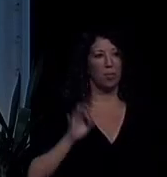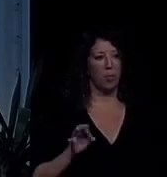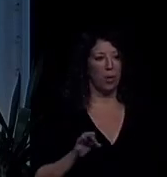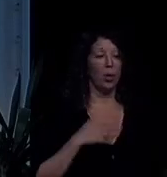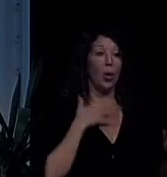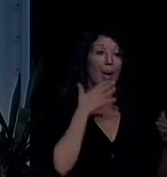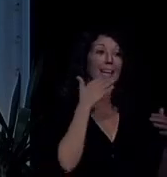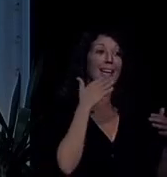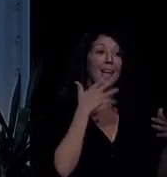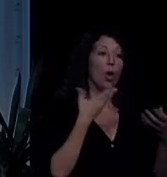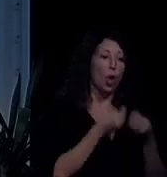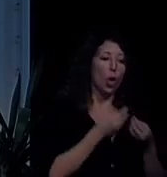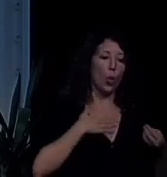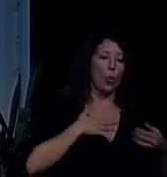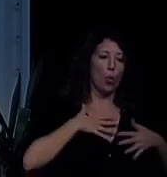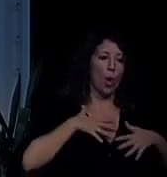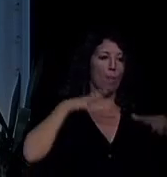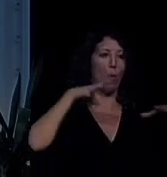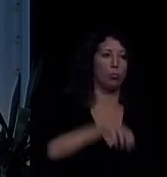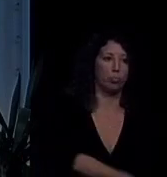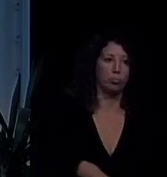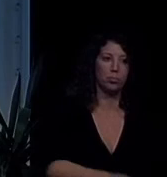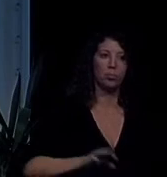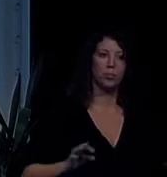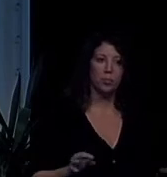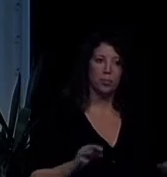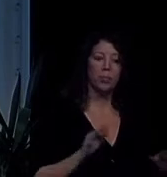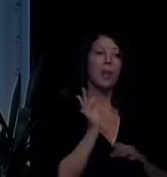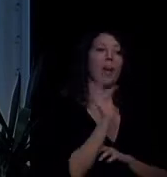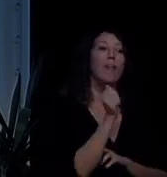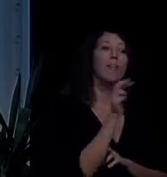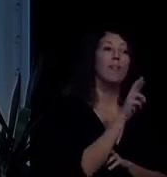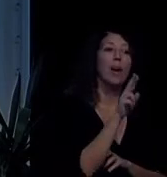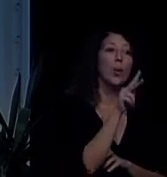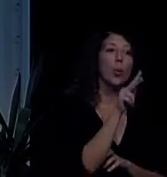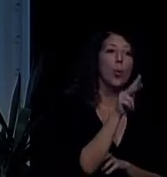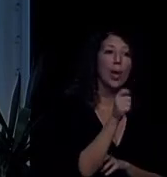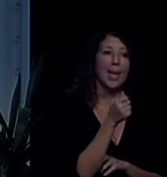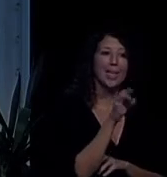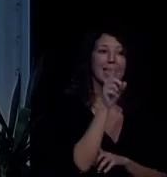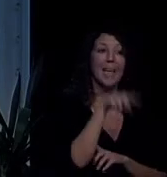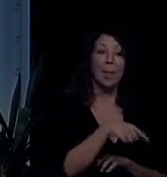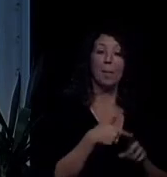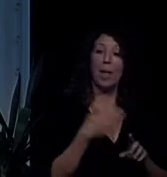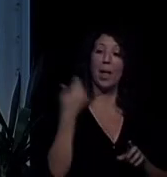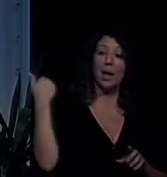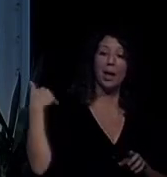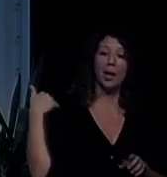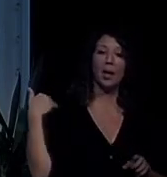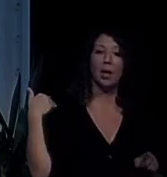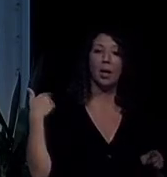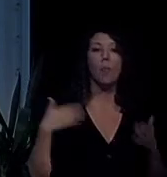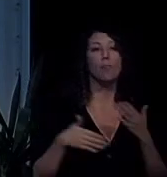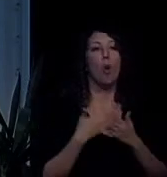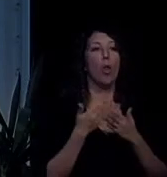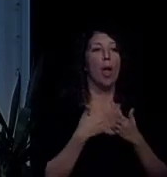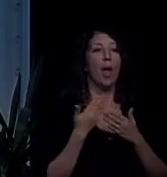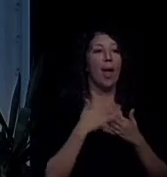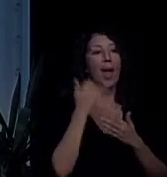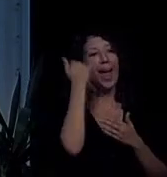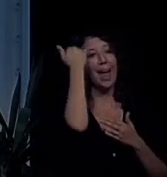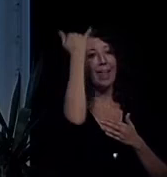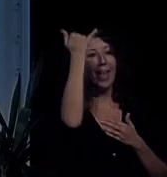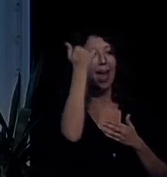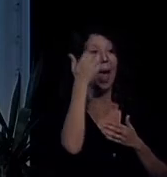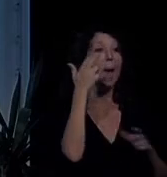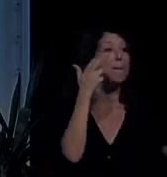Y desde nuestros cuerpos, ¿no? Eso también es importante. Las Farrucas también, es verdad que en su momento pusieron un poco de moda esta idea de el miedo va a